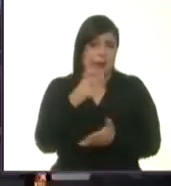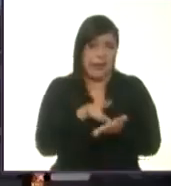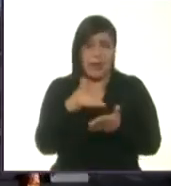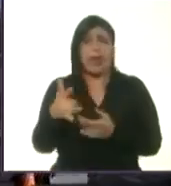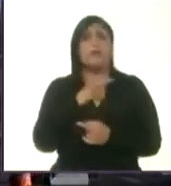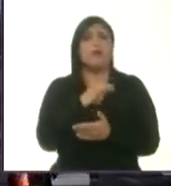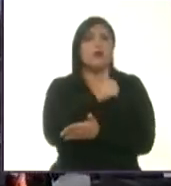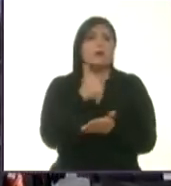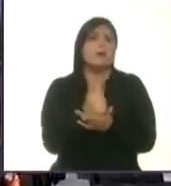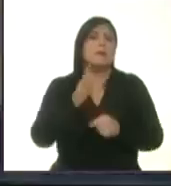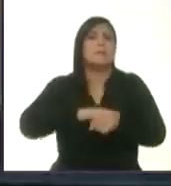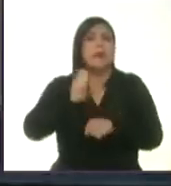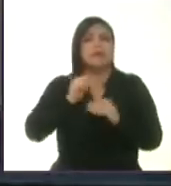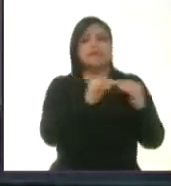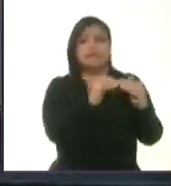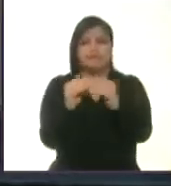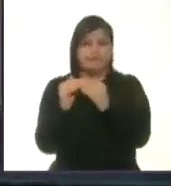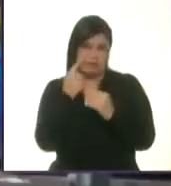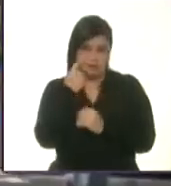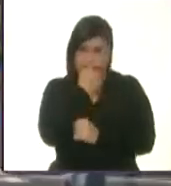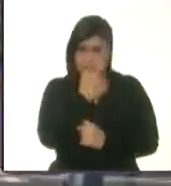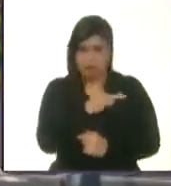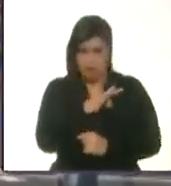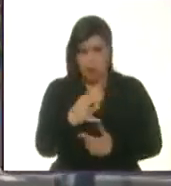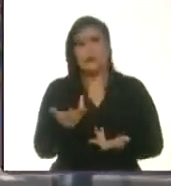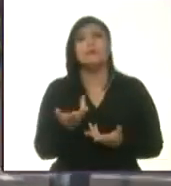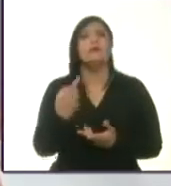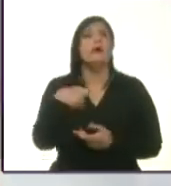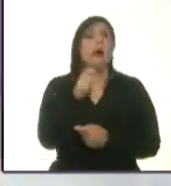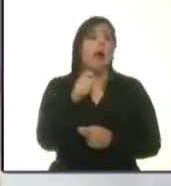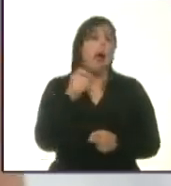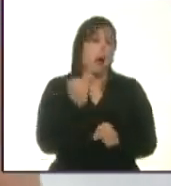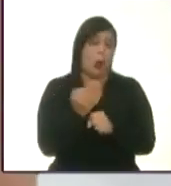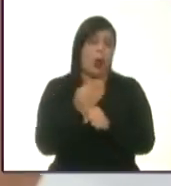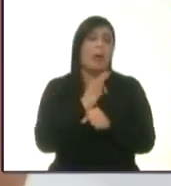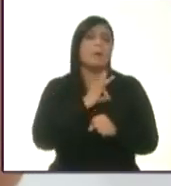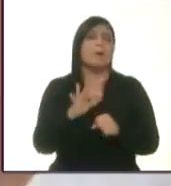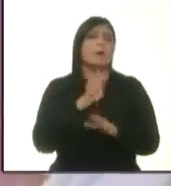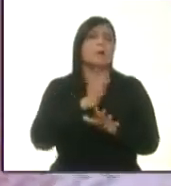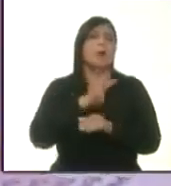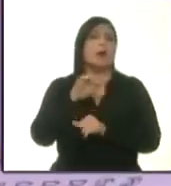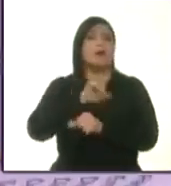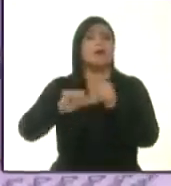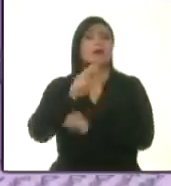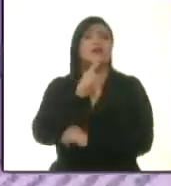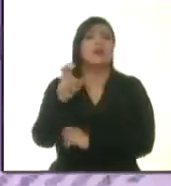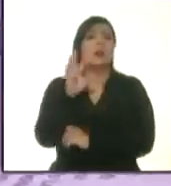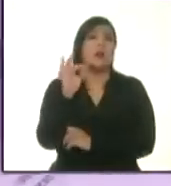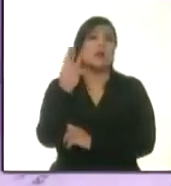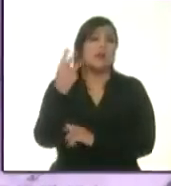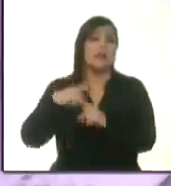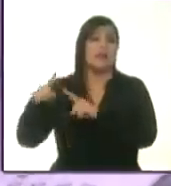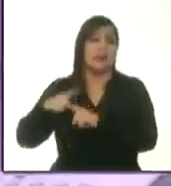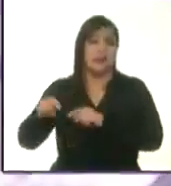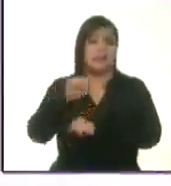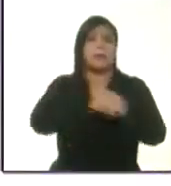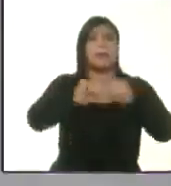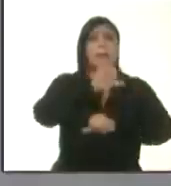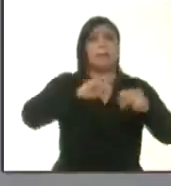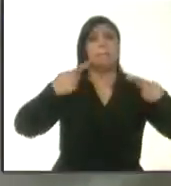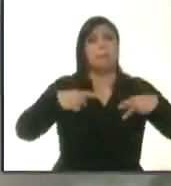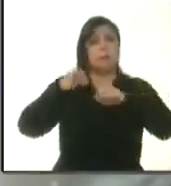ciudad cada vez más democrática en esta ocasión renovaremos 243 cargos de elección popular